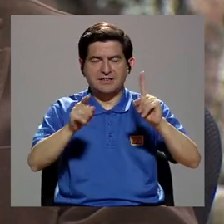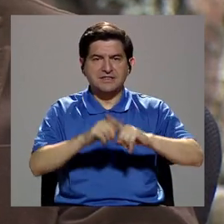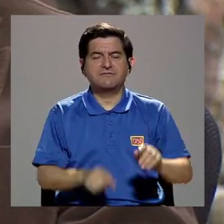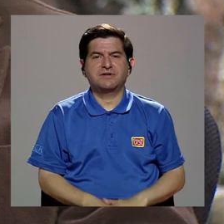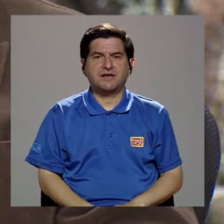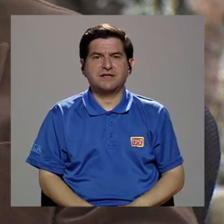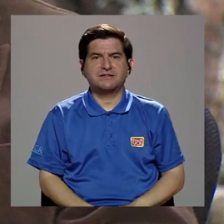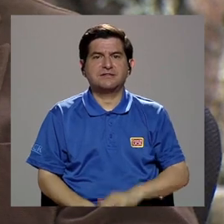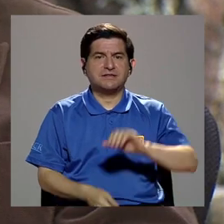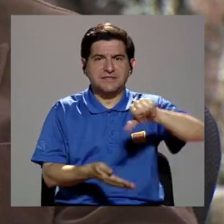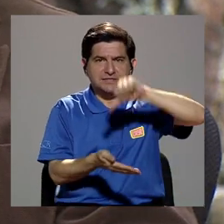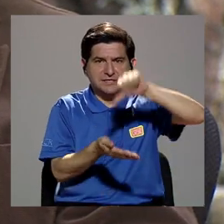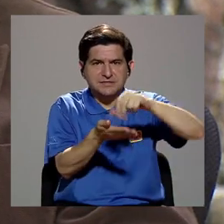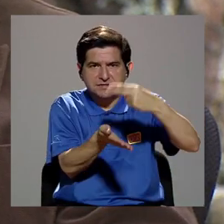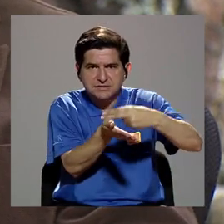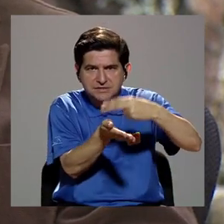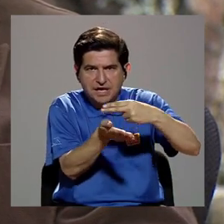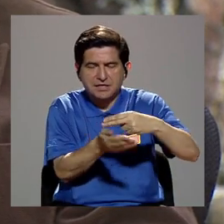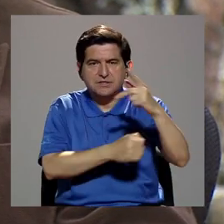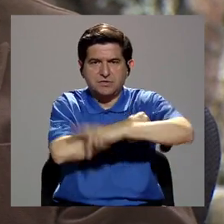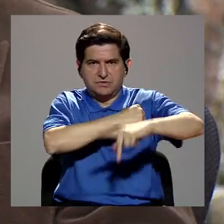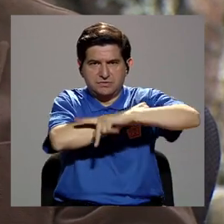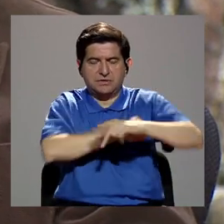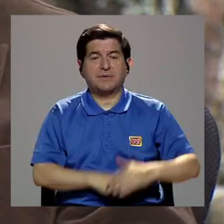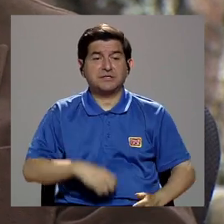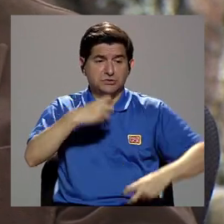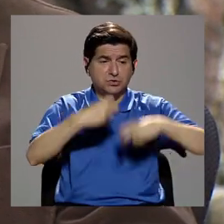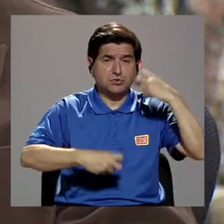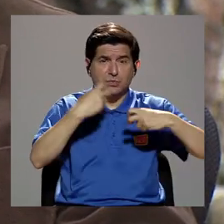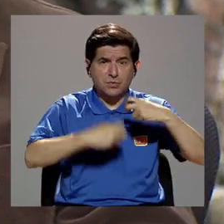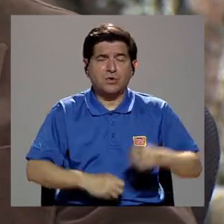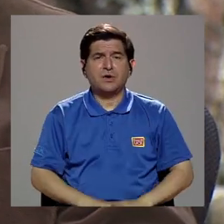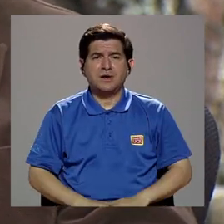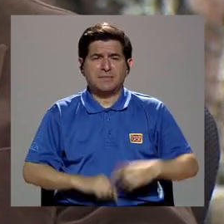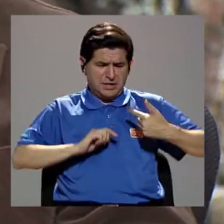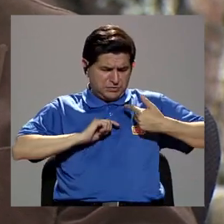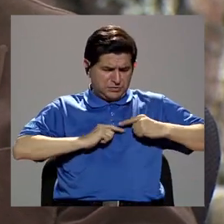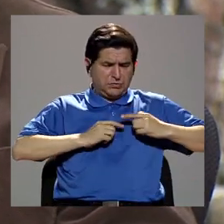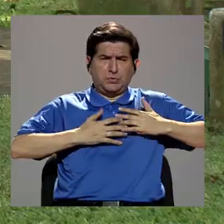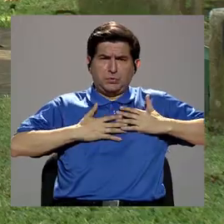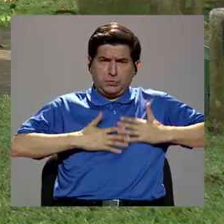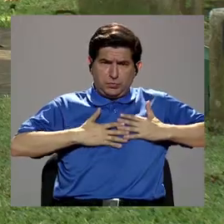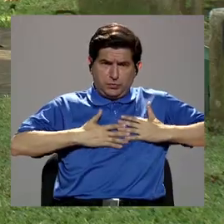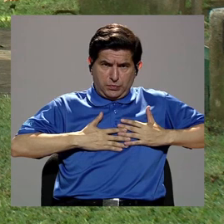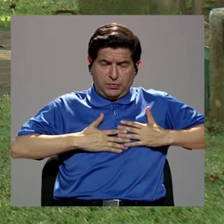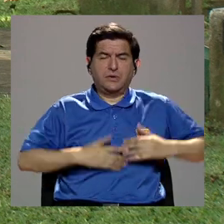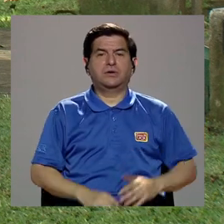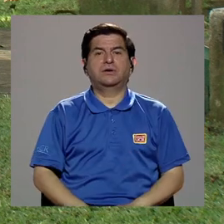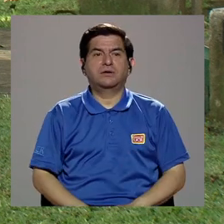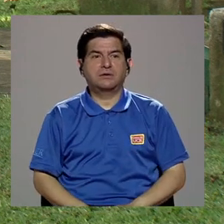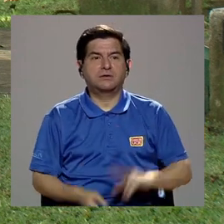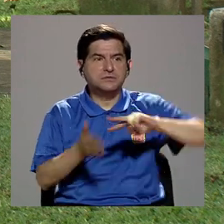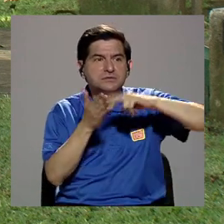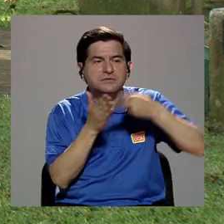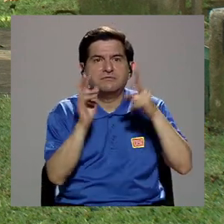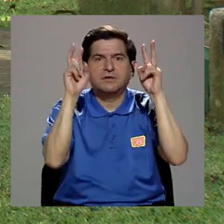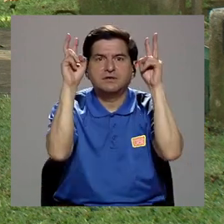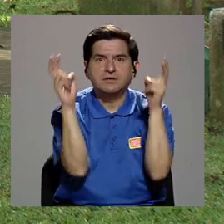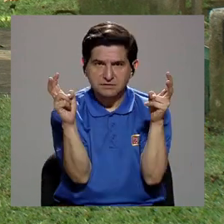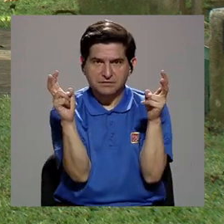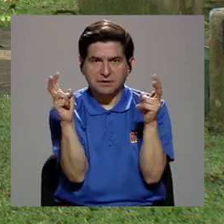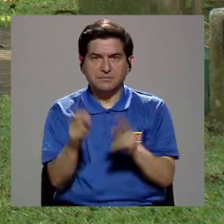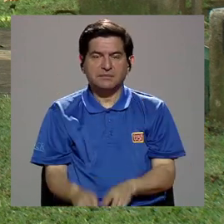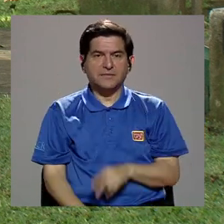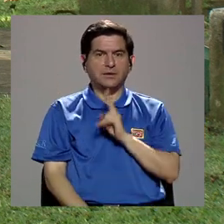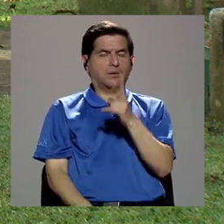a diferentes centros del país por un problema de dolor de pecho. Entonces vea cómo realmente es un